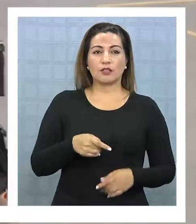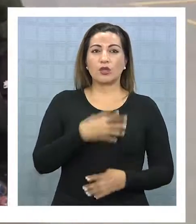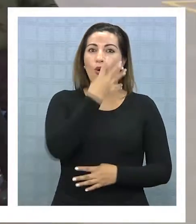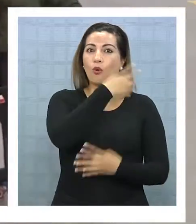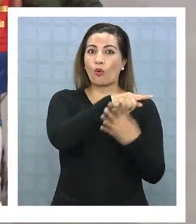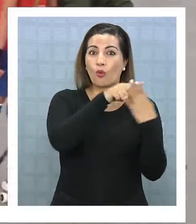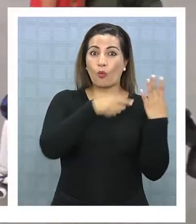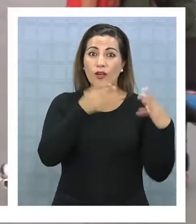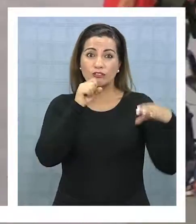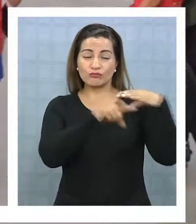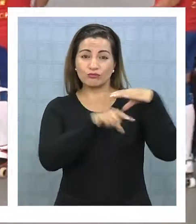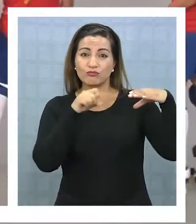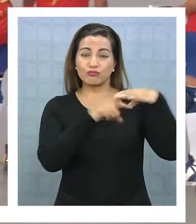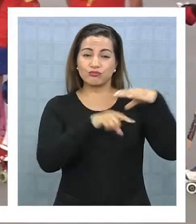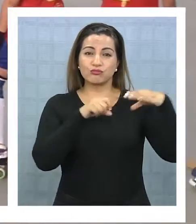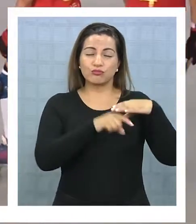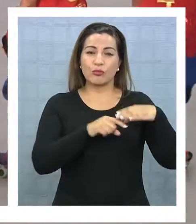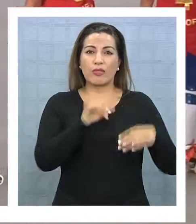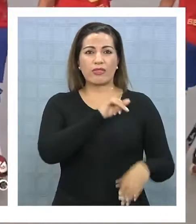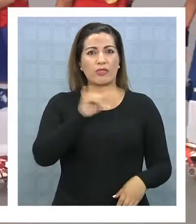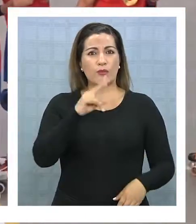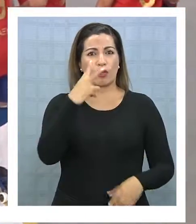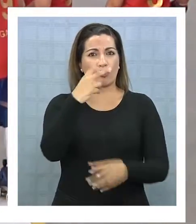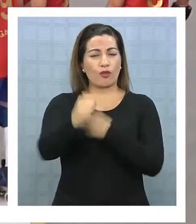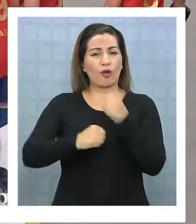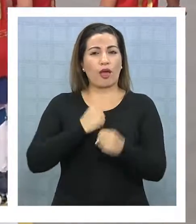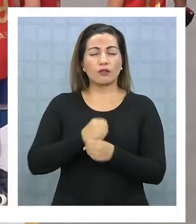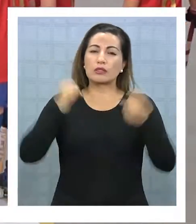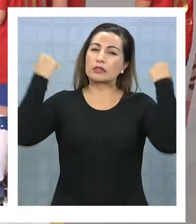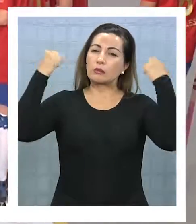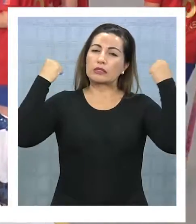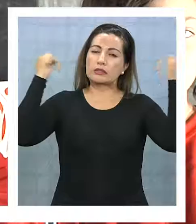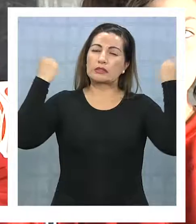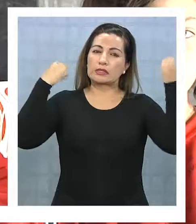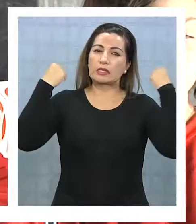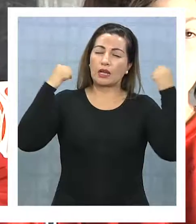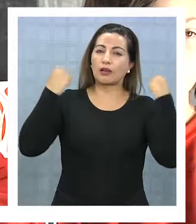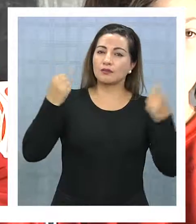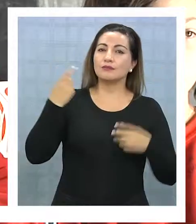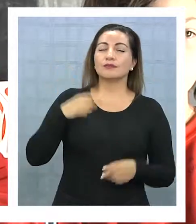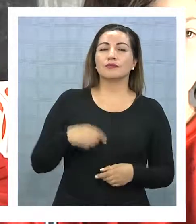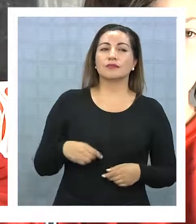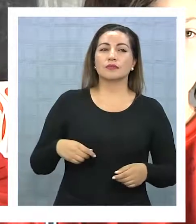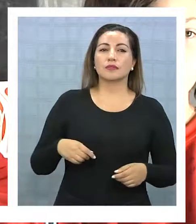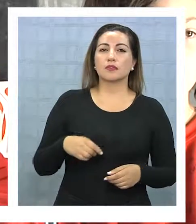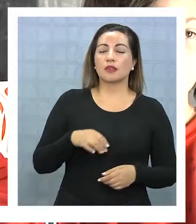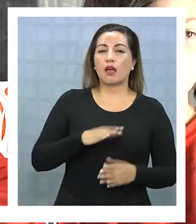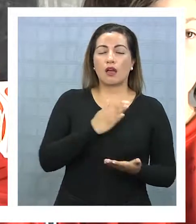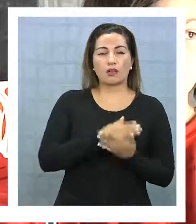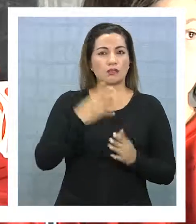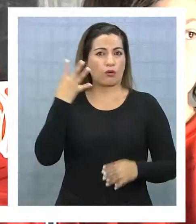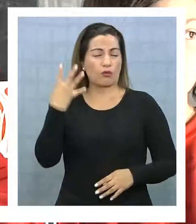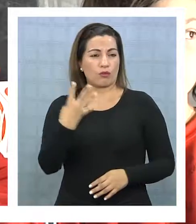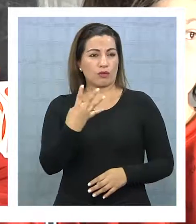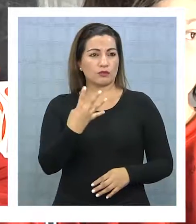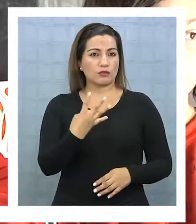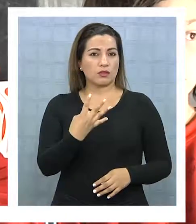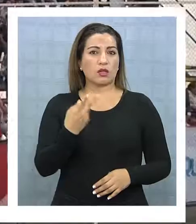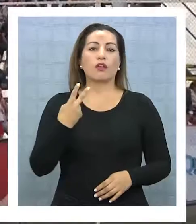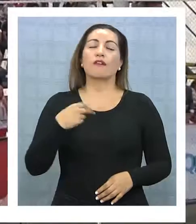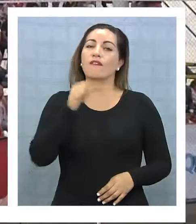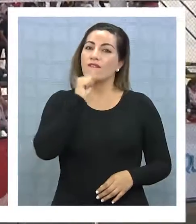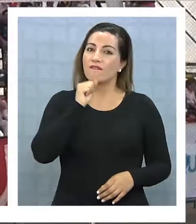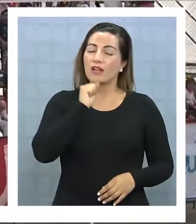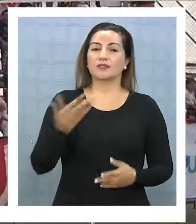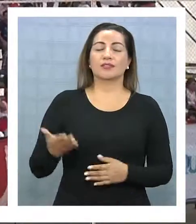cuatro goles para nosotros son enormes. Después de dos años de estar entrenando, aumentar de dos goles, la última vez a cuatro, pero bueno, seguimos buscando.